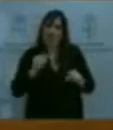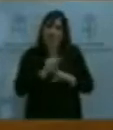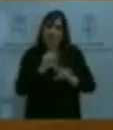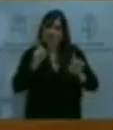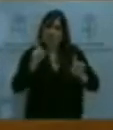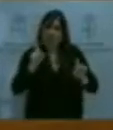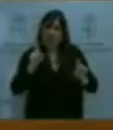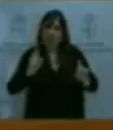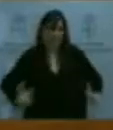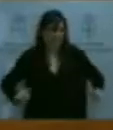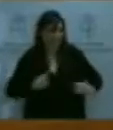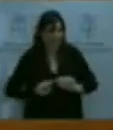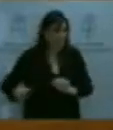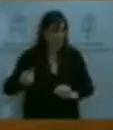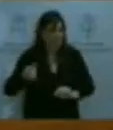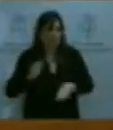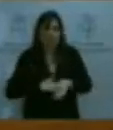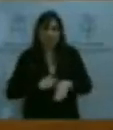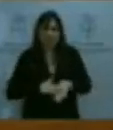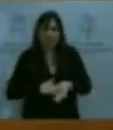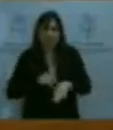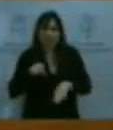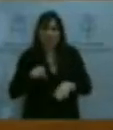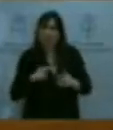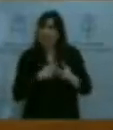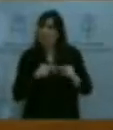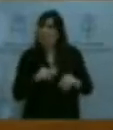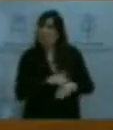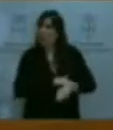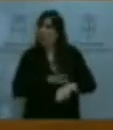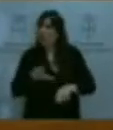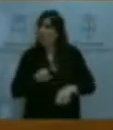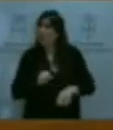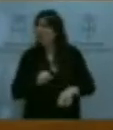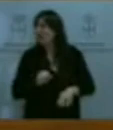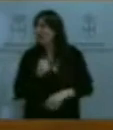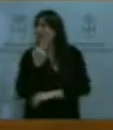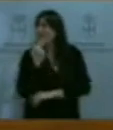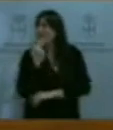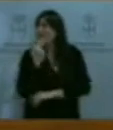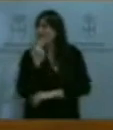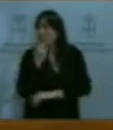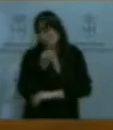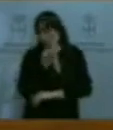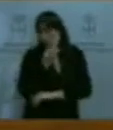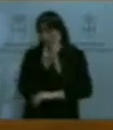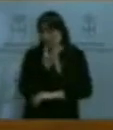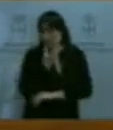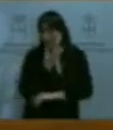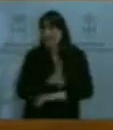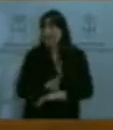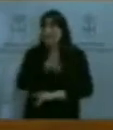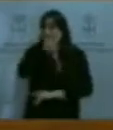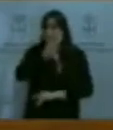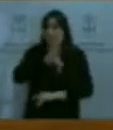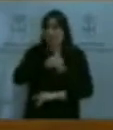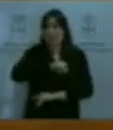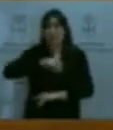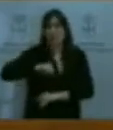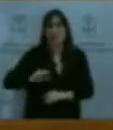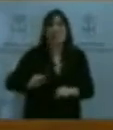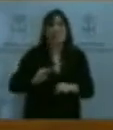¿quién gobierna? El Partido Socialista. La segunda región en la que más ha bajado la financiación en educación en los últimos 10 años